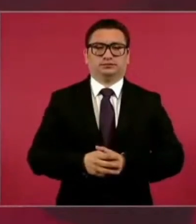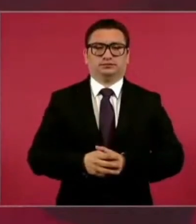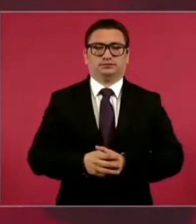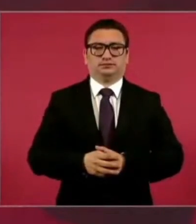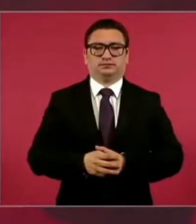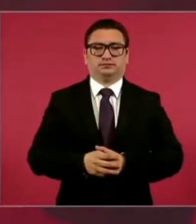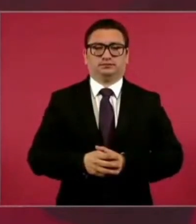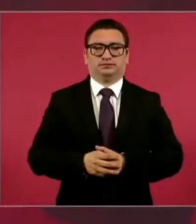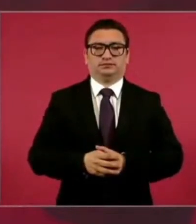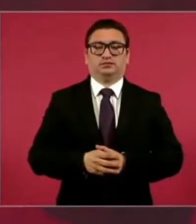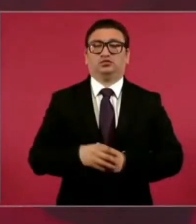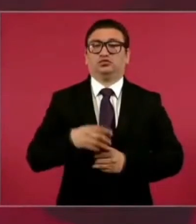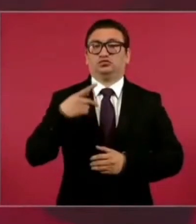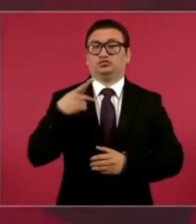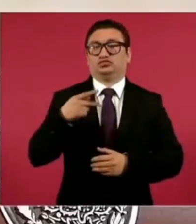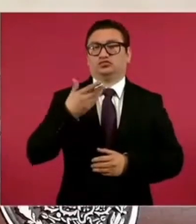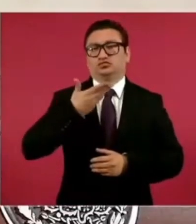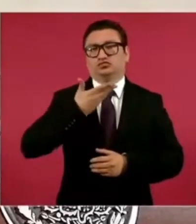un mecanismo,